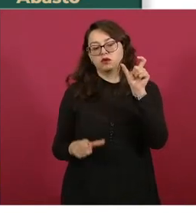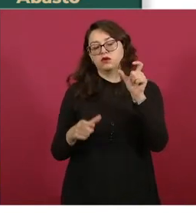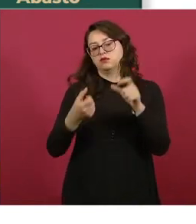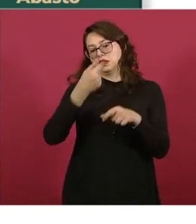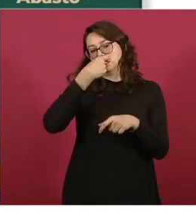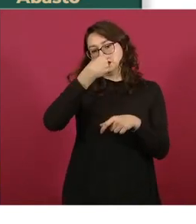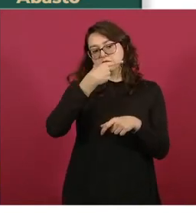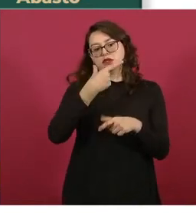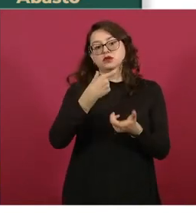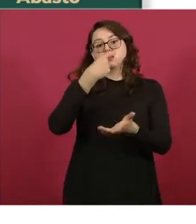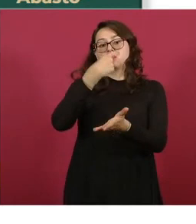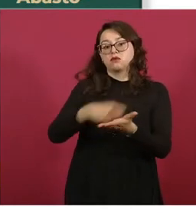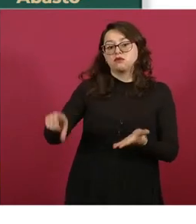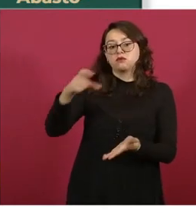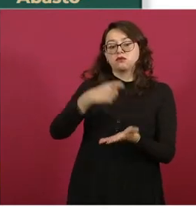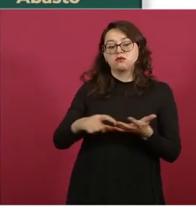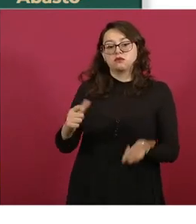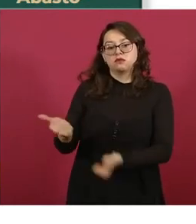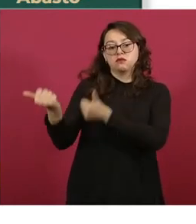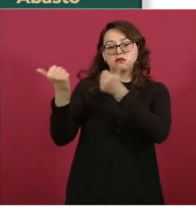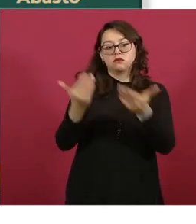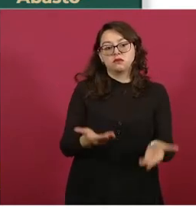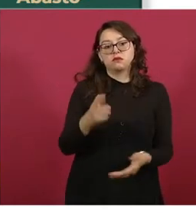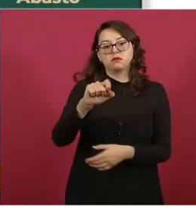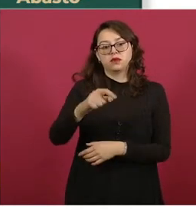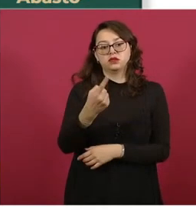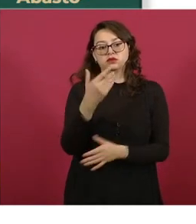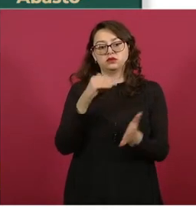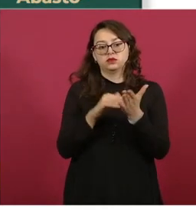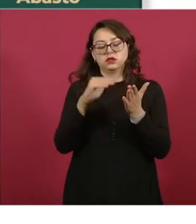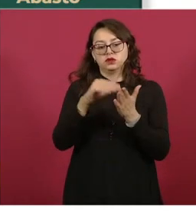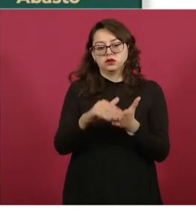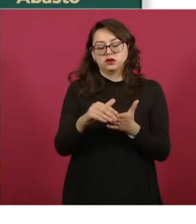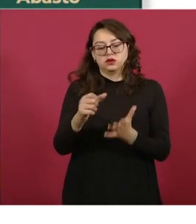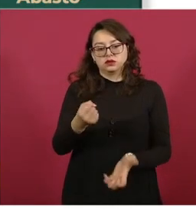adquirido 21.5 millones de piezas, una inversión